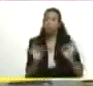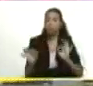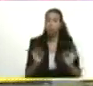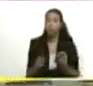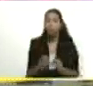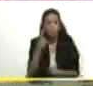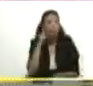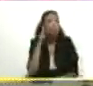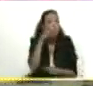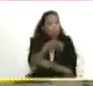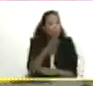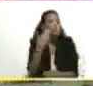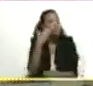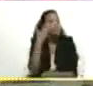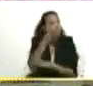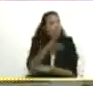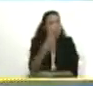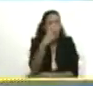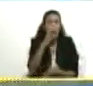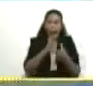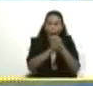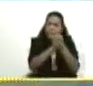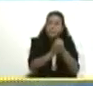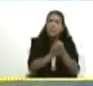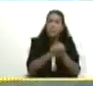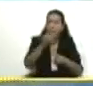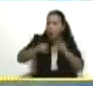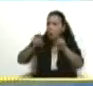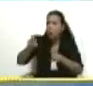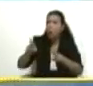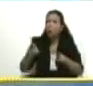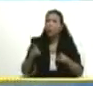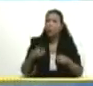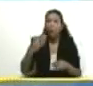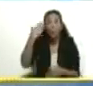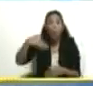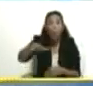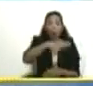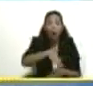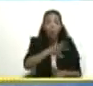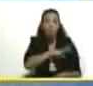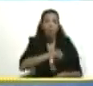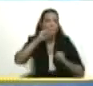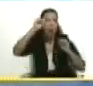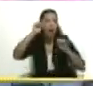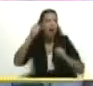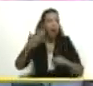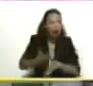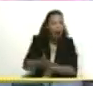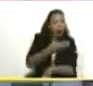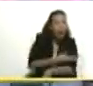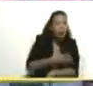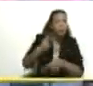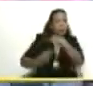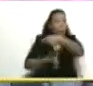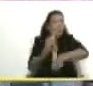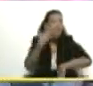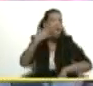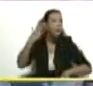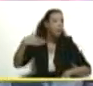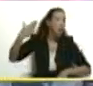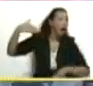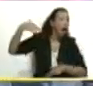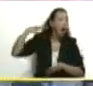Y yo fui. Era muy amigo yo, porque militábamos en la Liga Socialista. De...